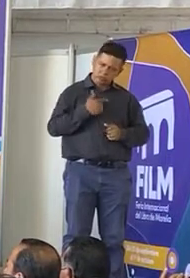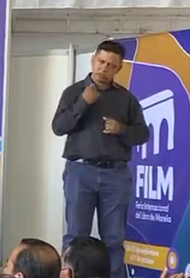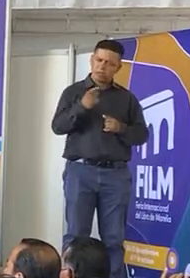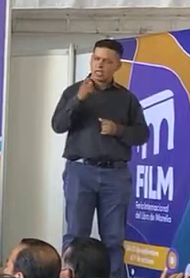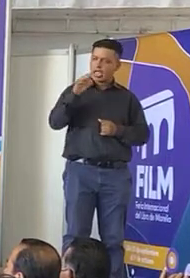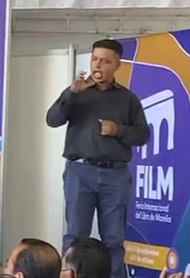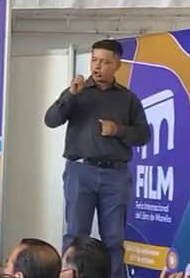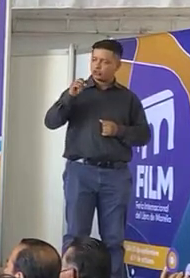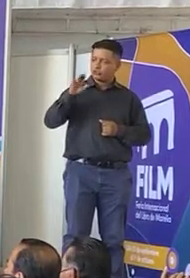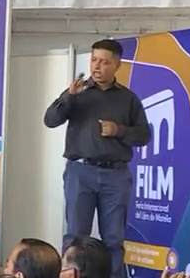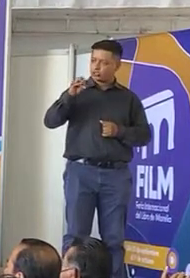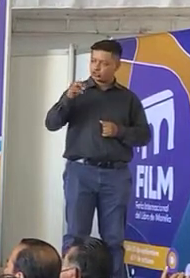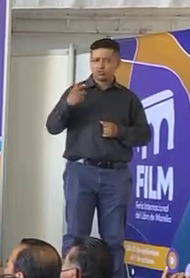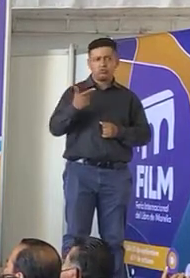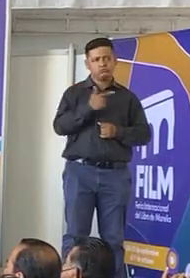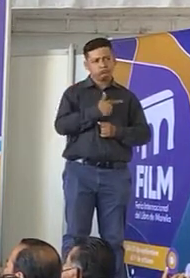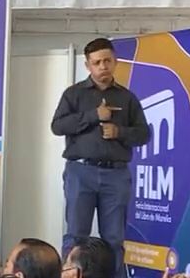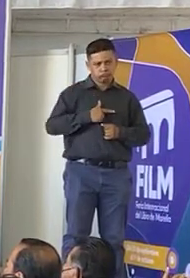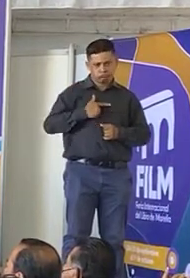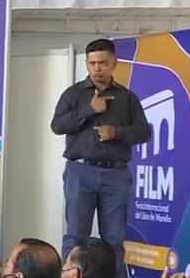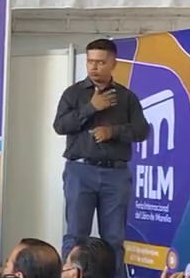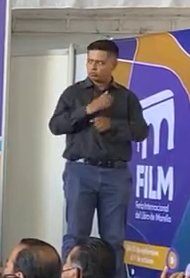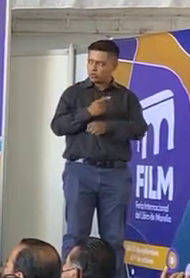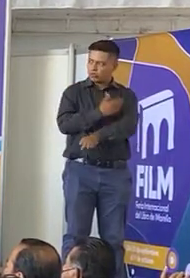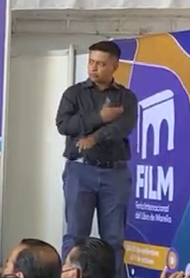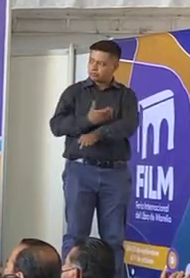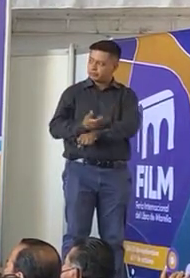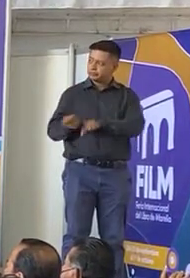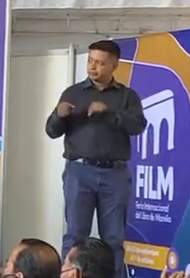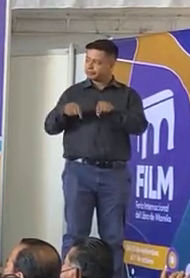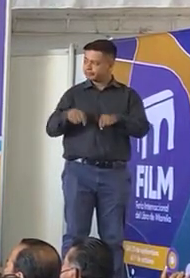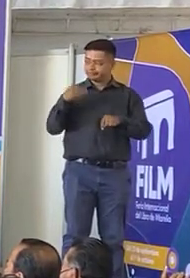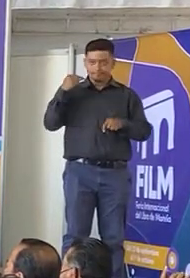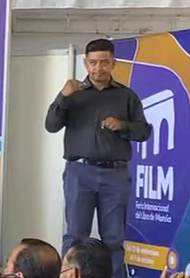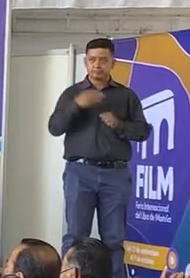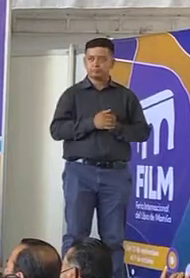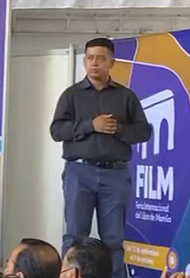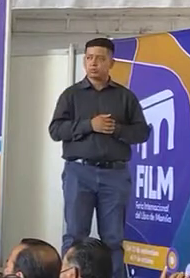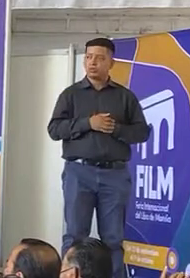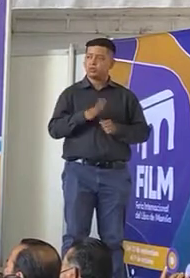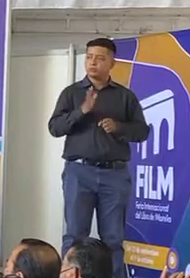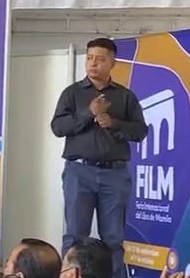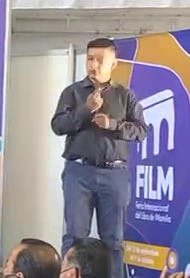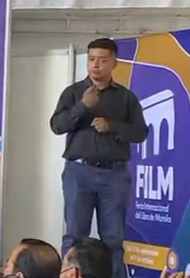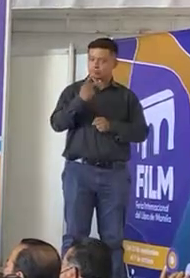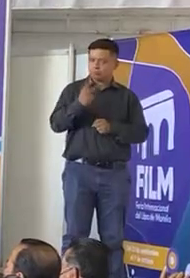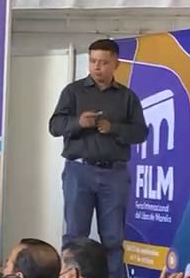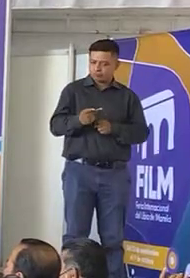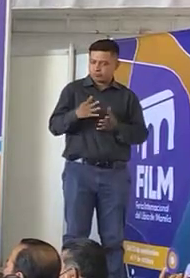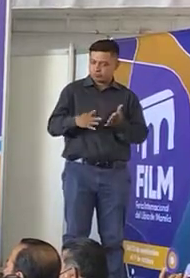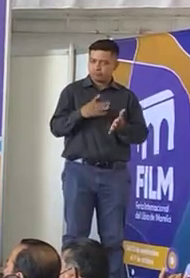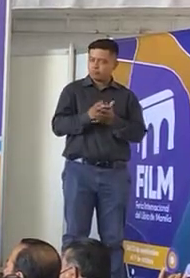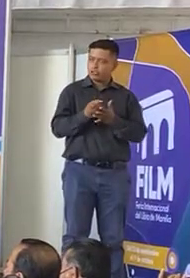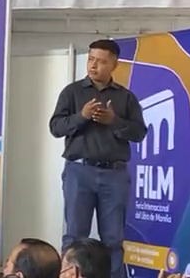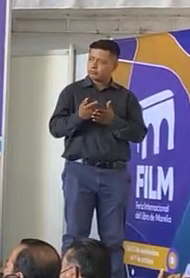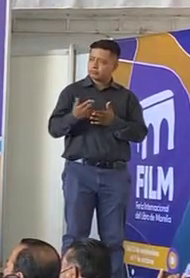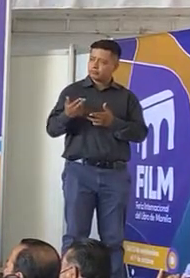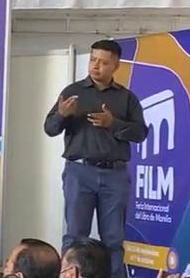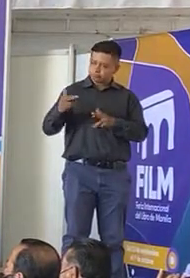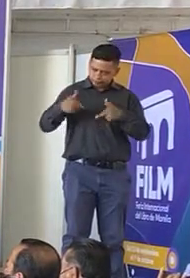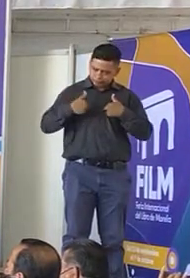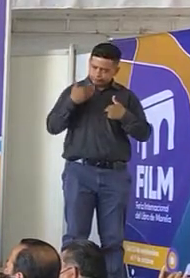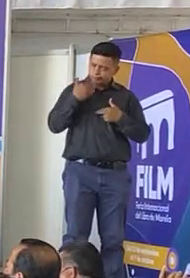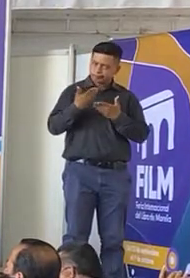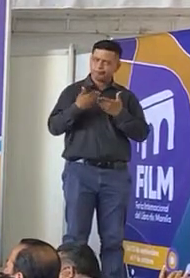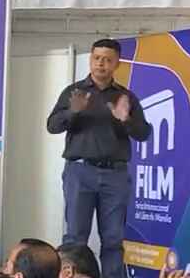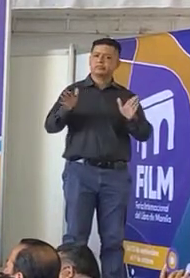Bracho. Qué gusto que nos acompañes a Morelia, porque esta ciudad recibe con los brazos abiertos